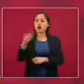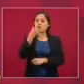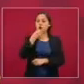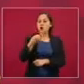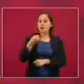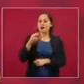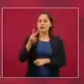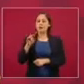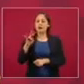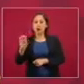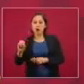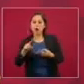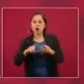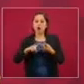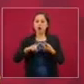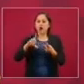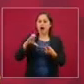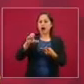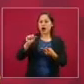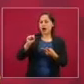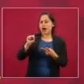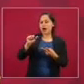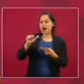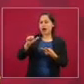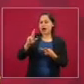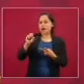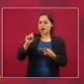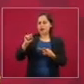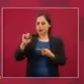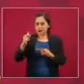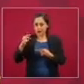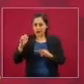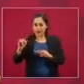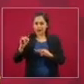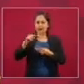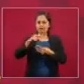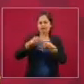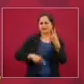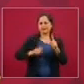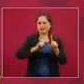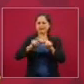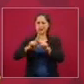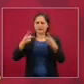Vivó, con Carmen Aristegui y con muchos otros,